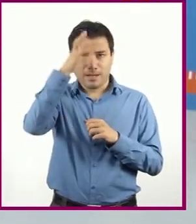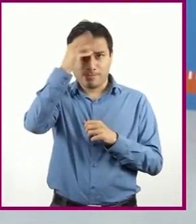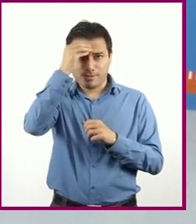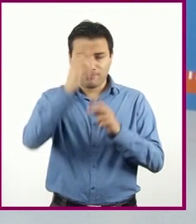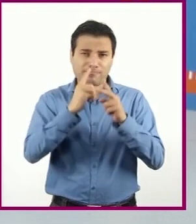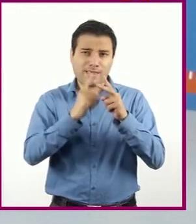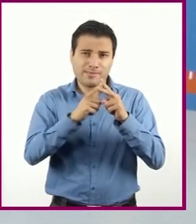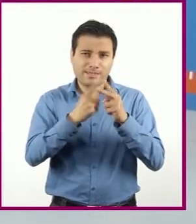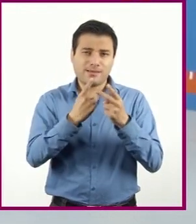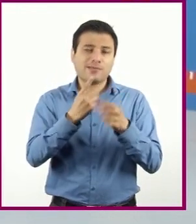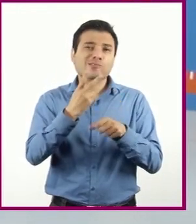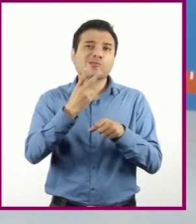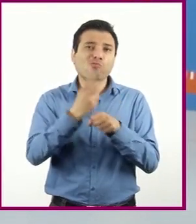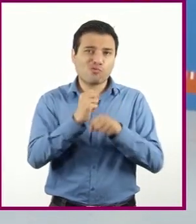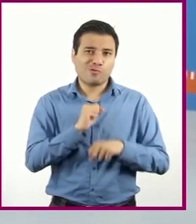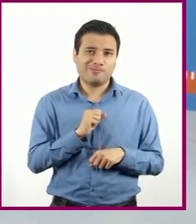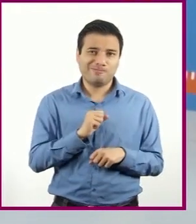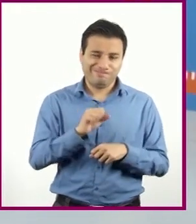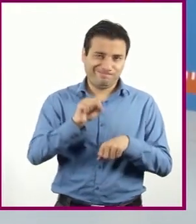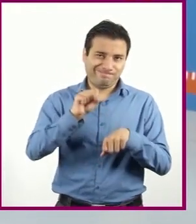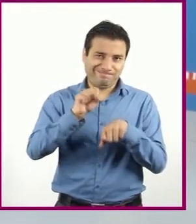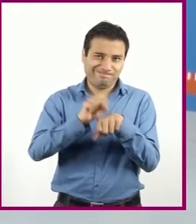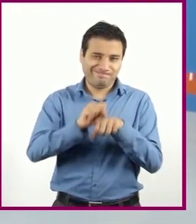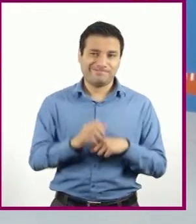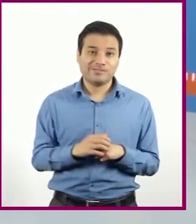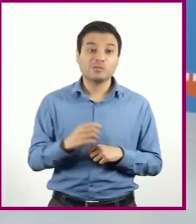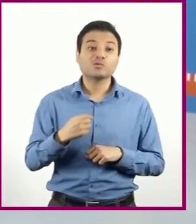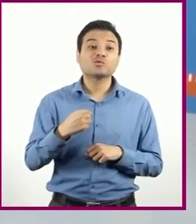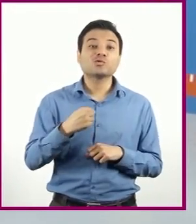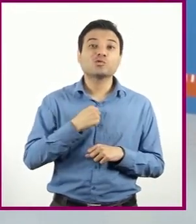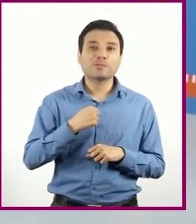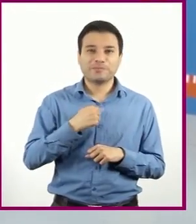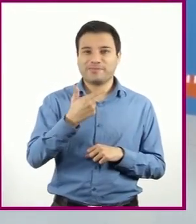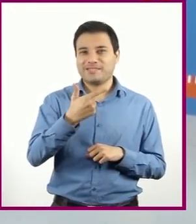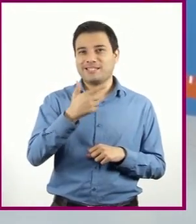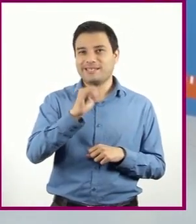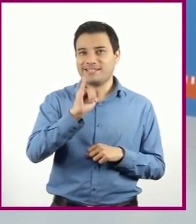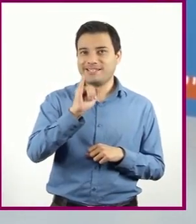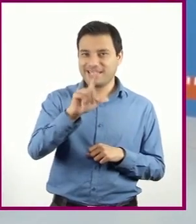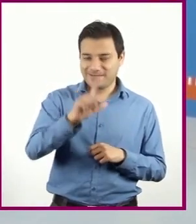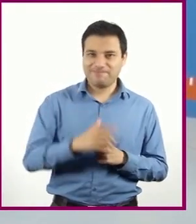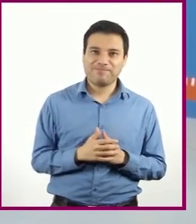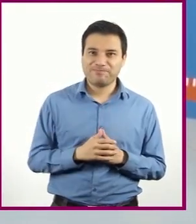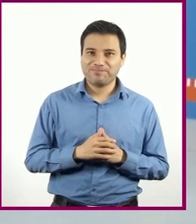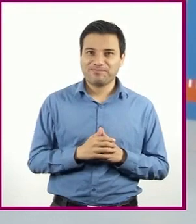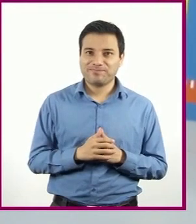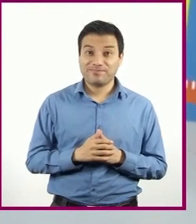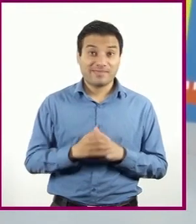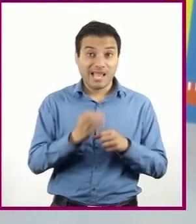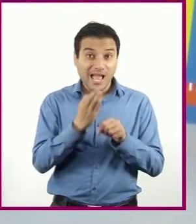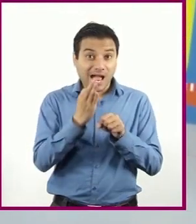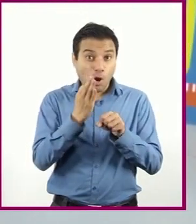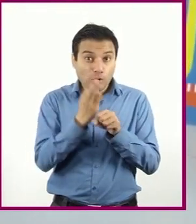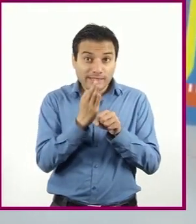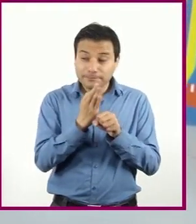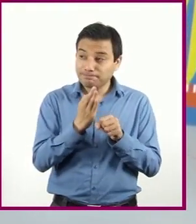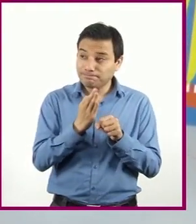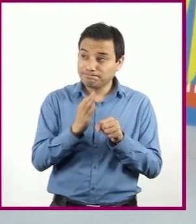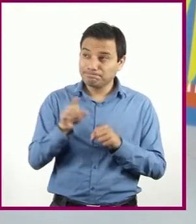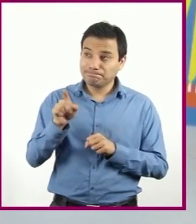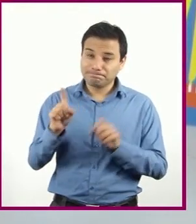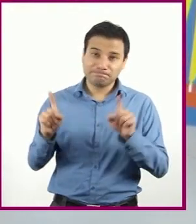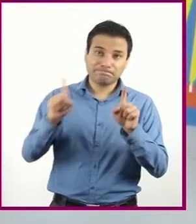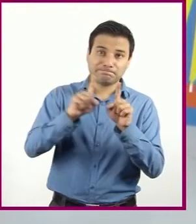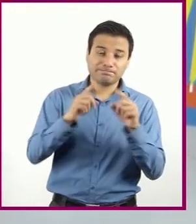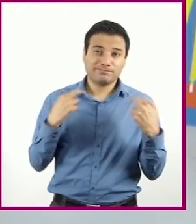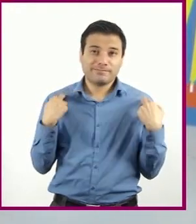para segundo grado de secundaria. Yo soy Gil Arturo Saavedra Mercado y en esta sesión estaré acompañado por